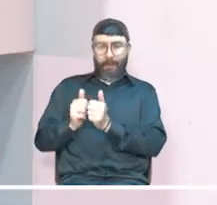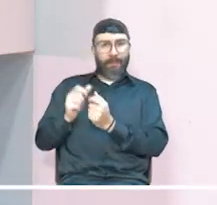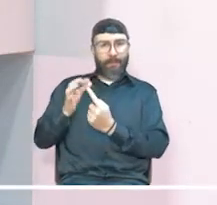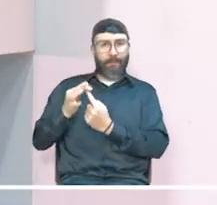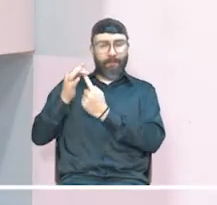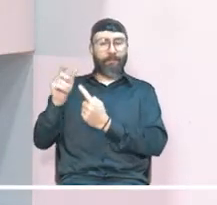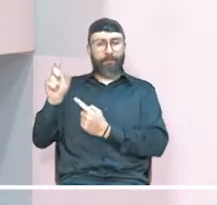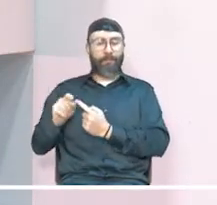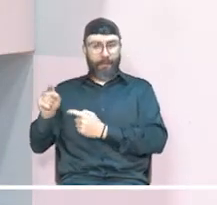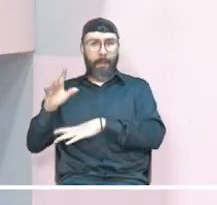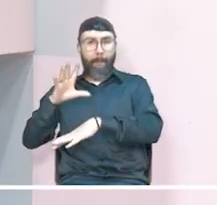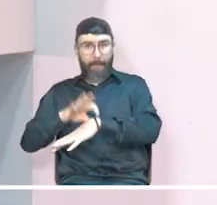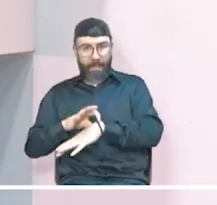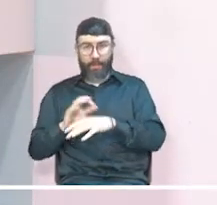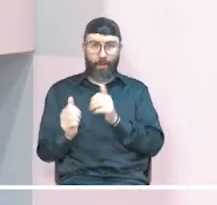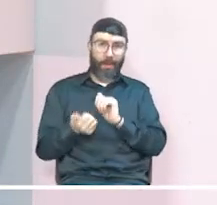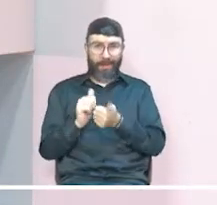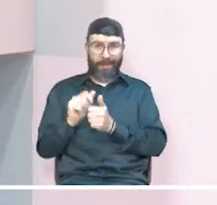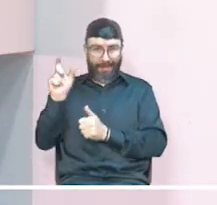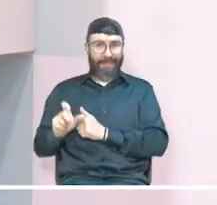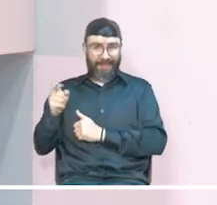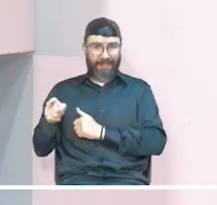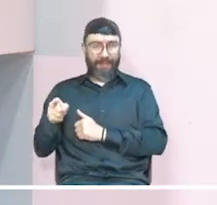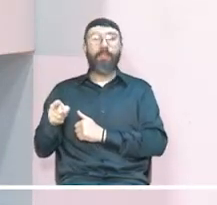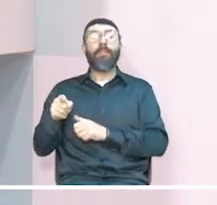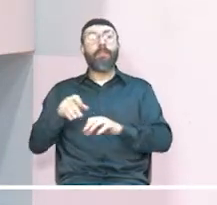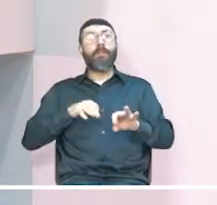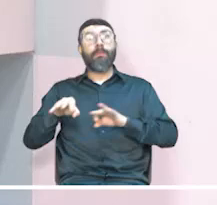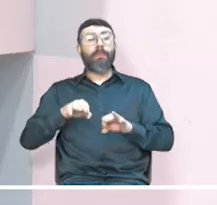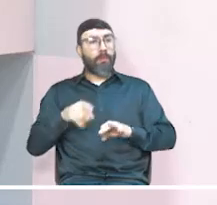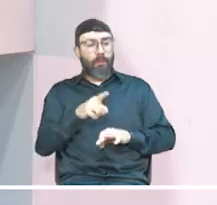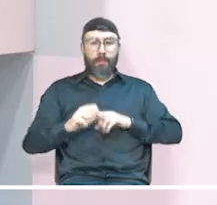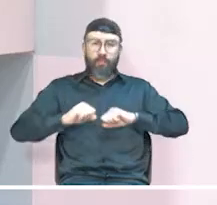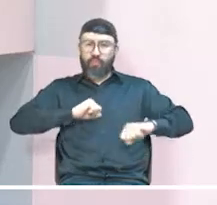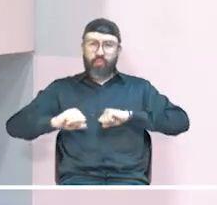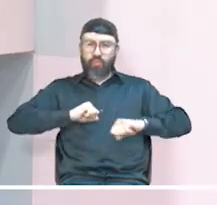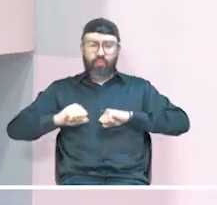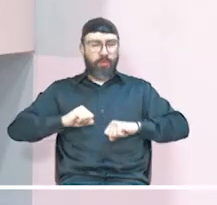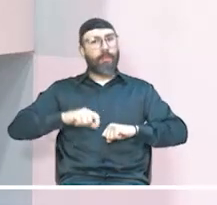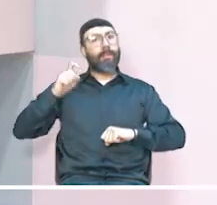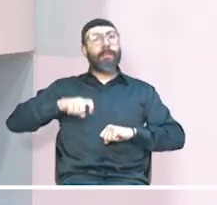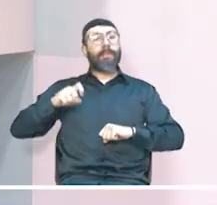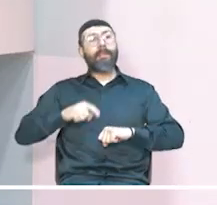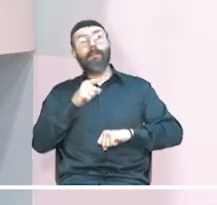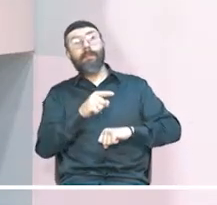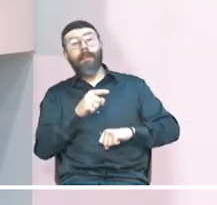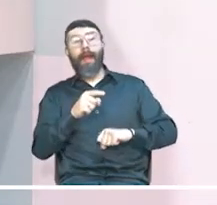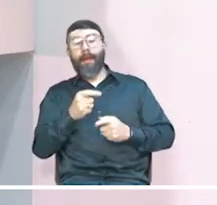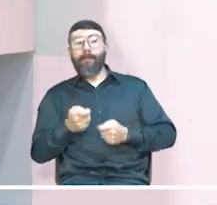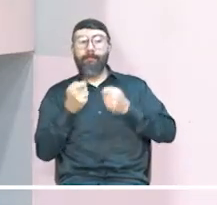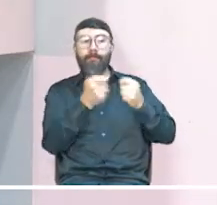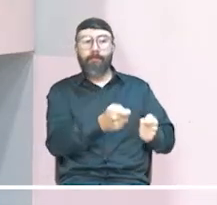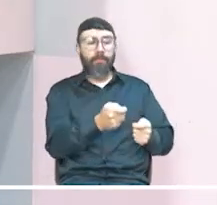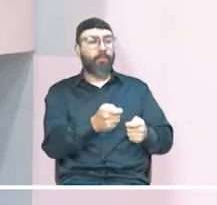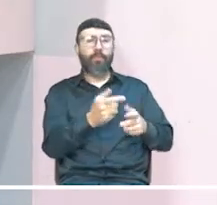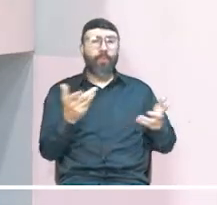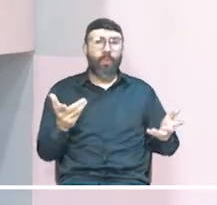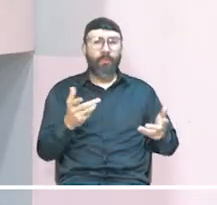médico deportólogo, nos explican que el ejercicio requiere una prescripción, entonces el modo, la